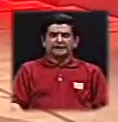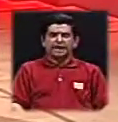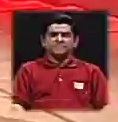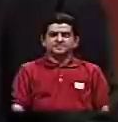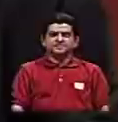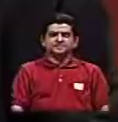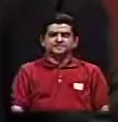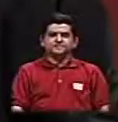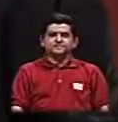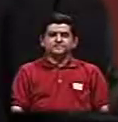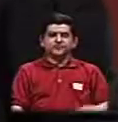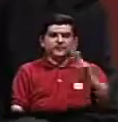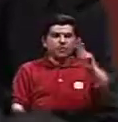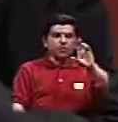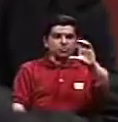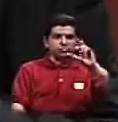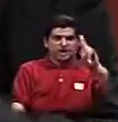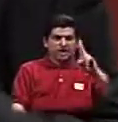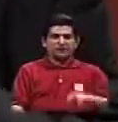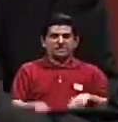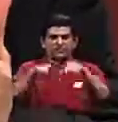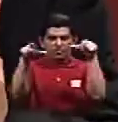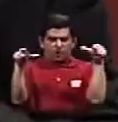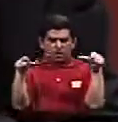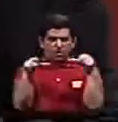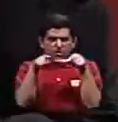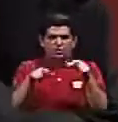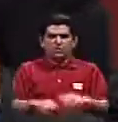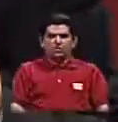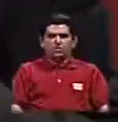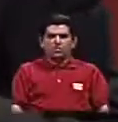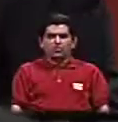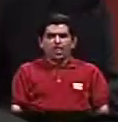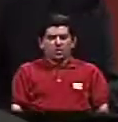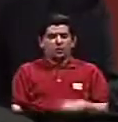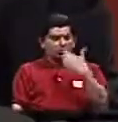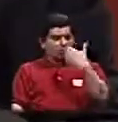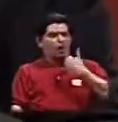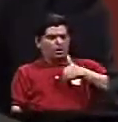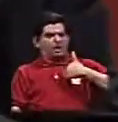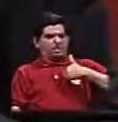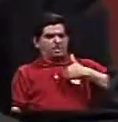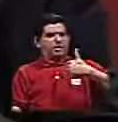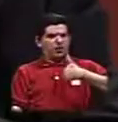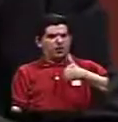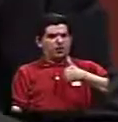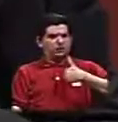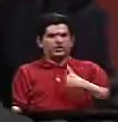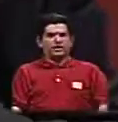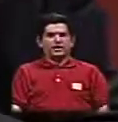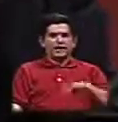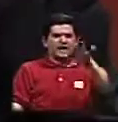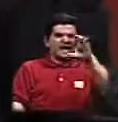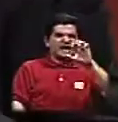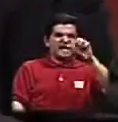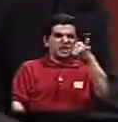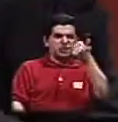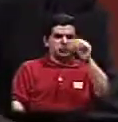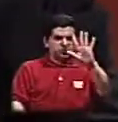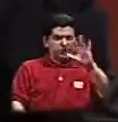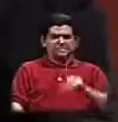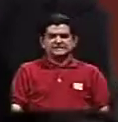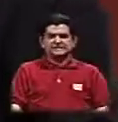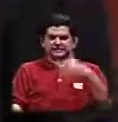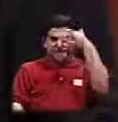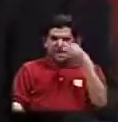la Universidad de Costa Rica aparece en una posición de bastante privilegio en la 515, me parece